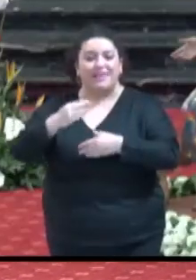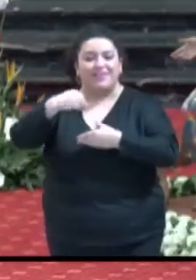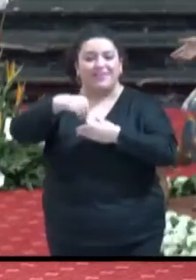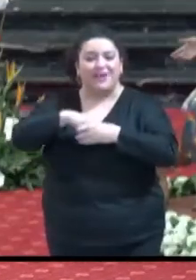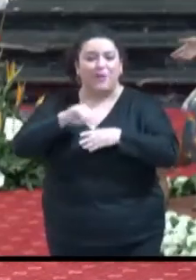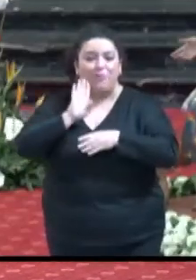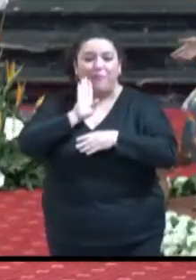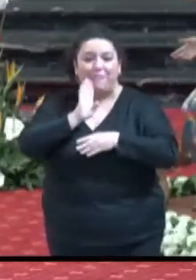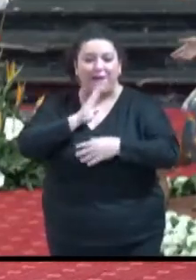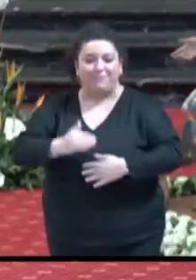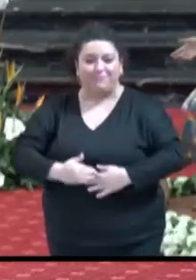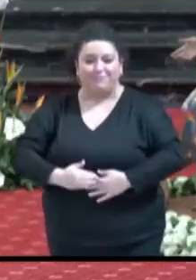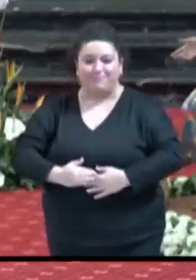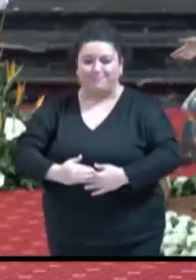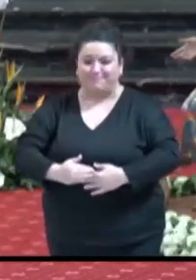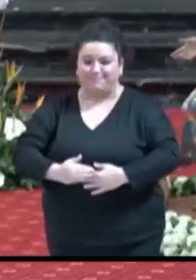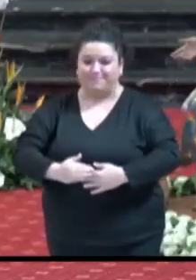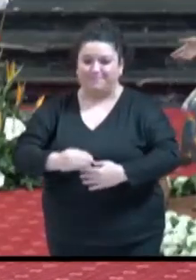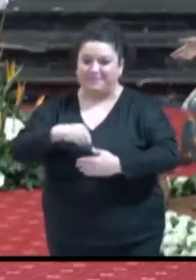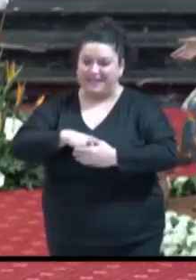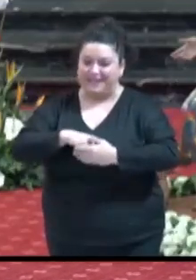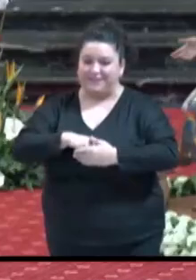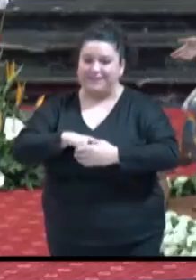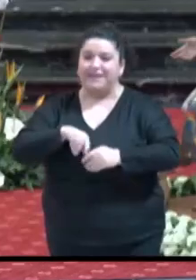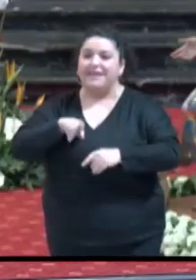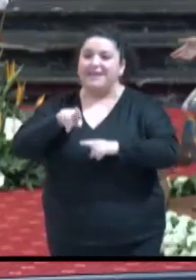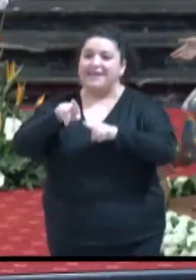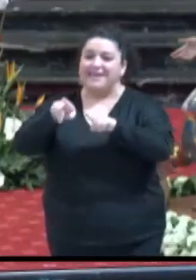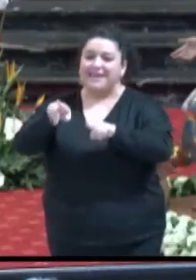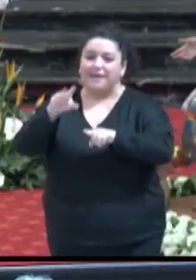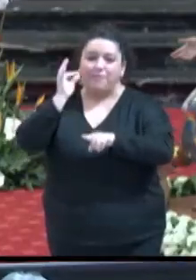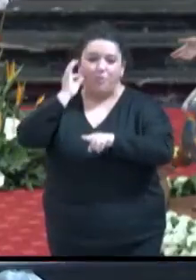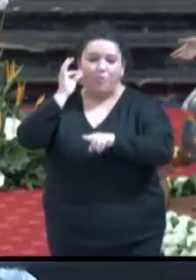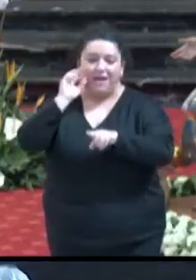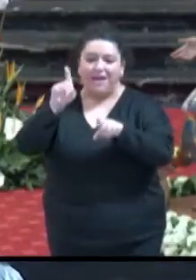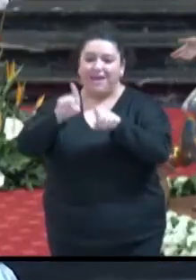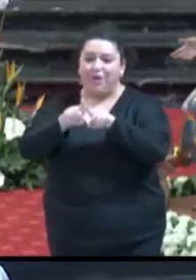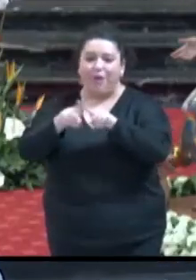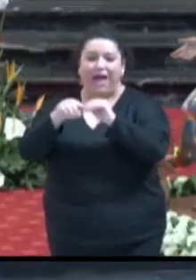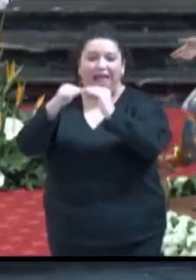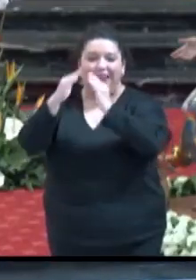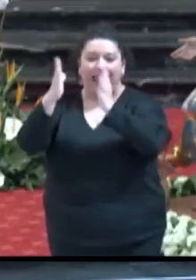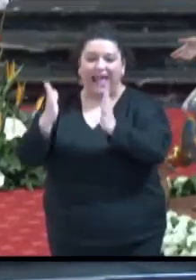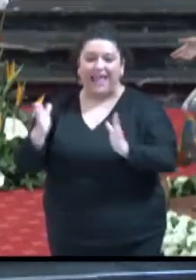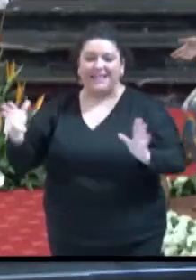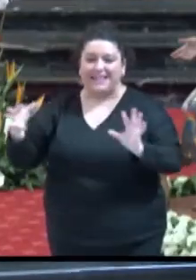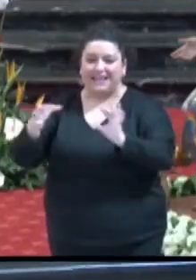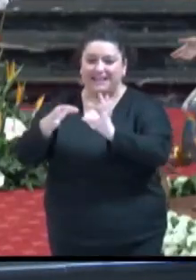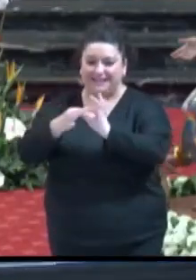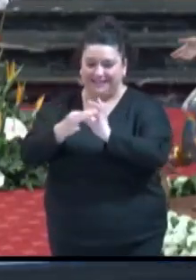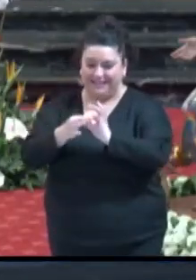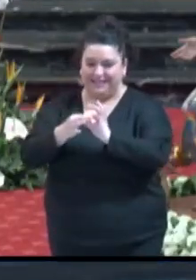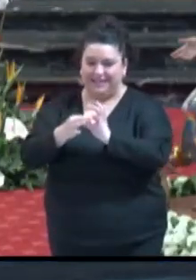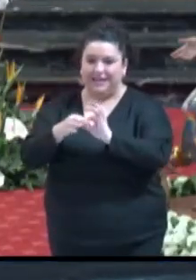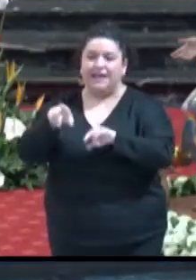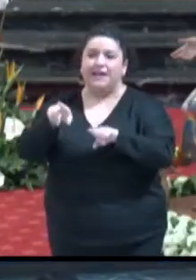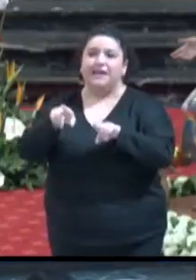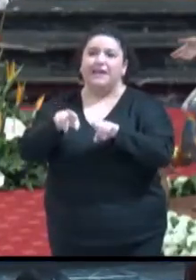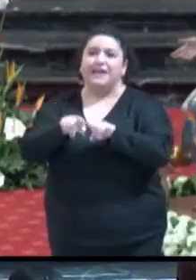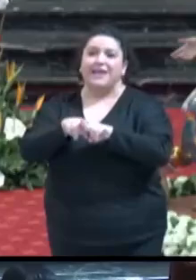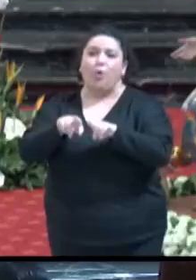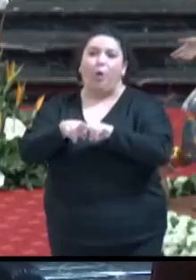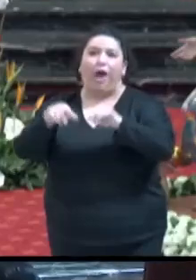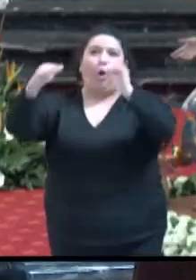su madre ella es como el arca de la alianza ella es como el